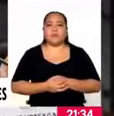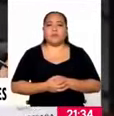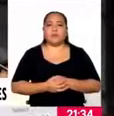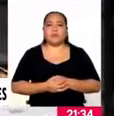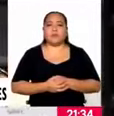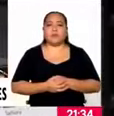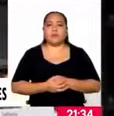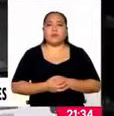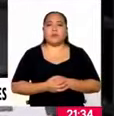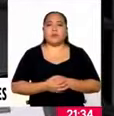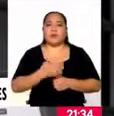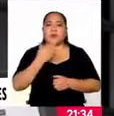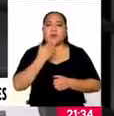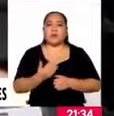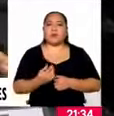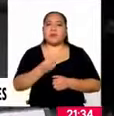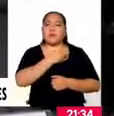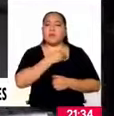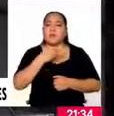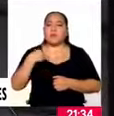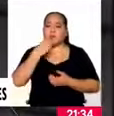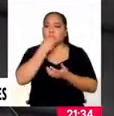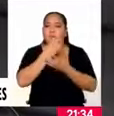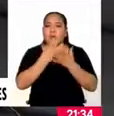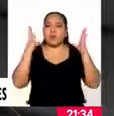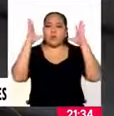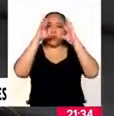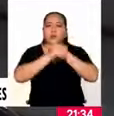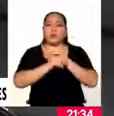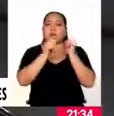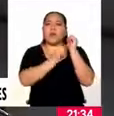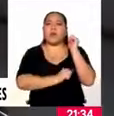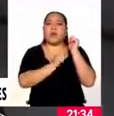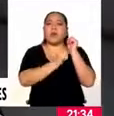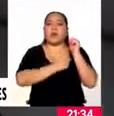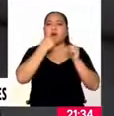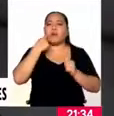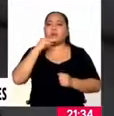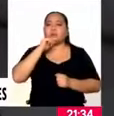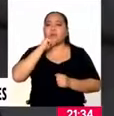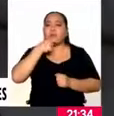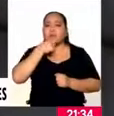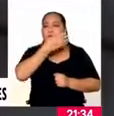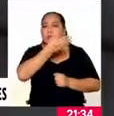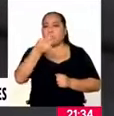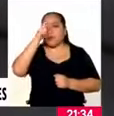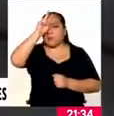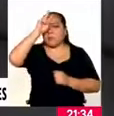Gracias, ministro. Ministros, buenas noches. Buenas noches, hermanos y hermanas peruanas.